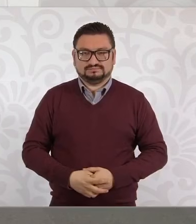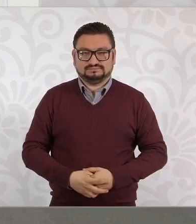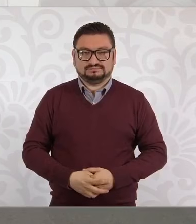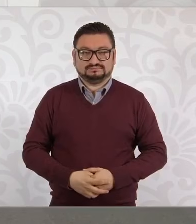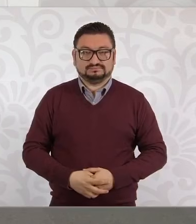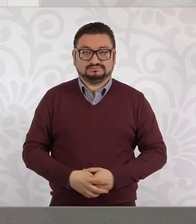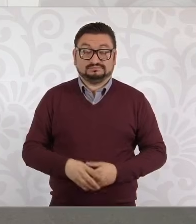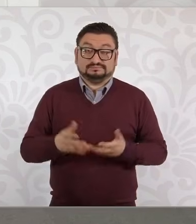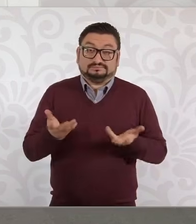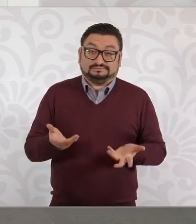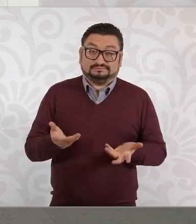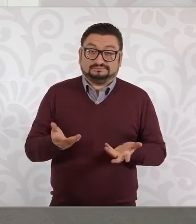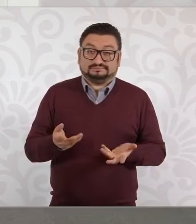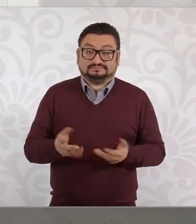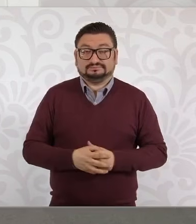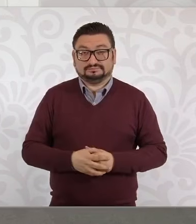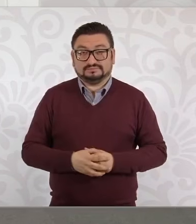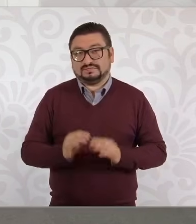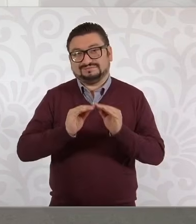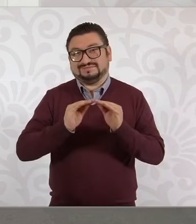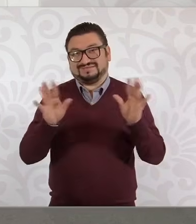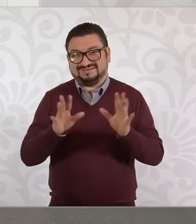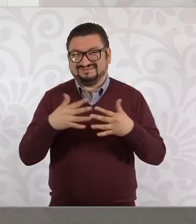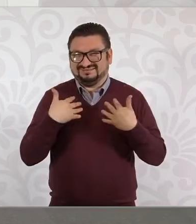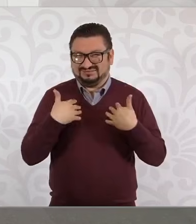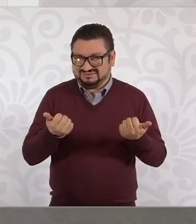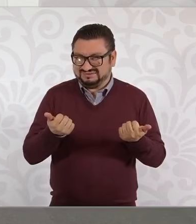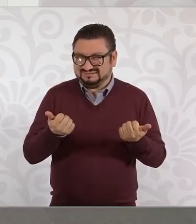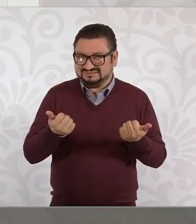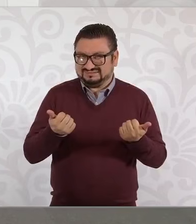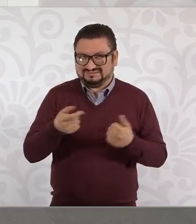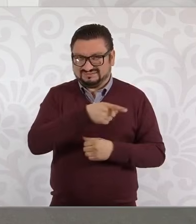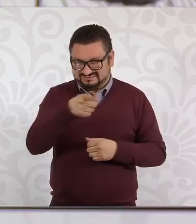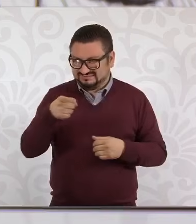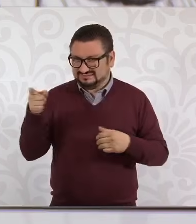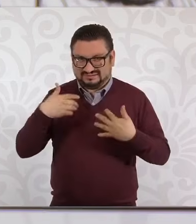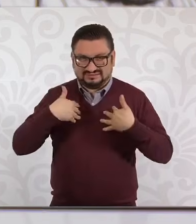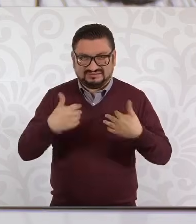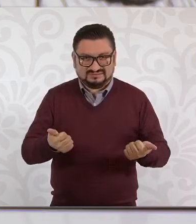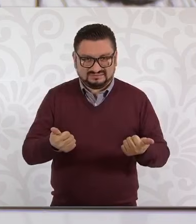Bueno, pues queda Pues claro. ¿Sí se entiende o no?